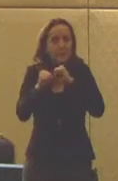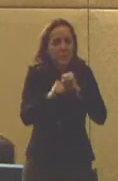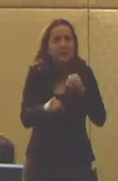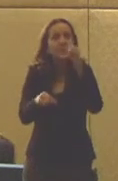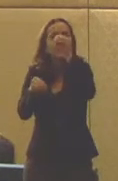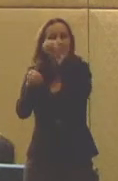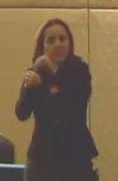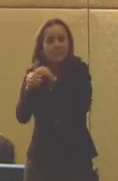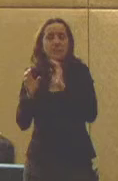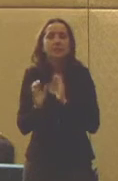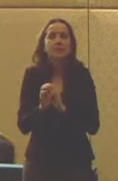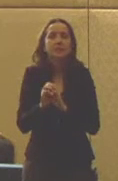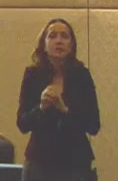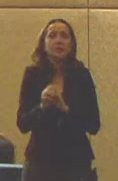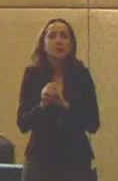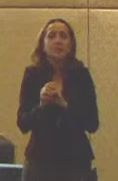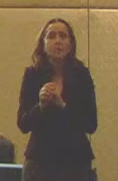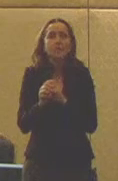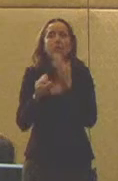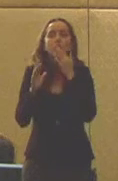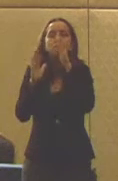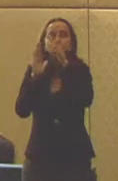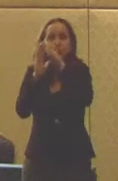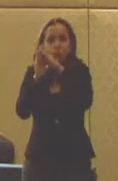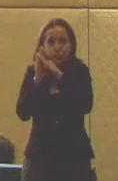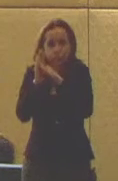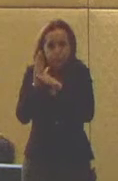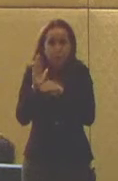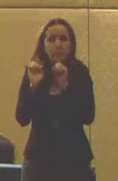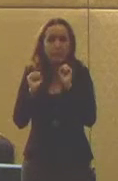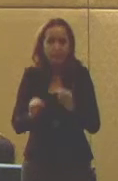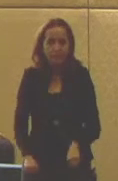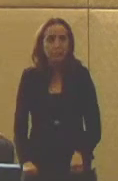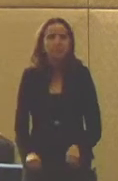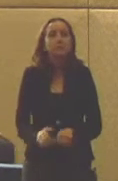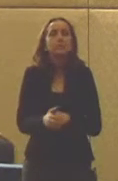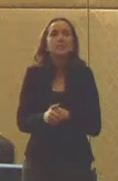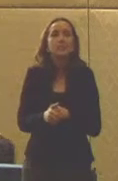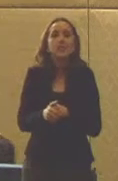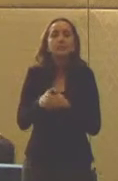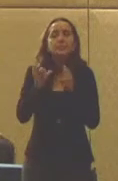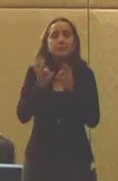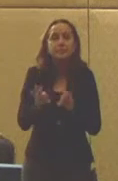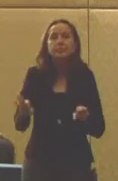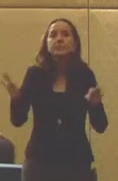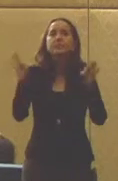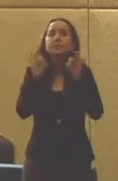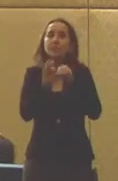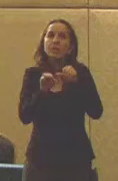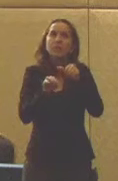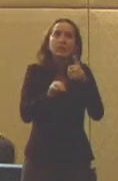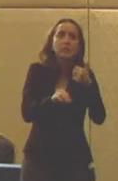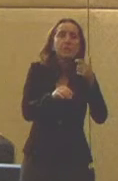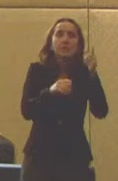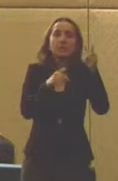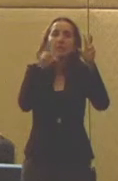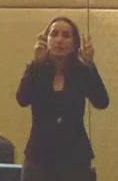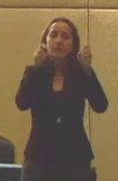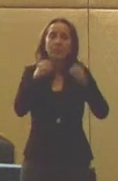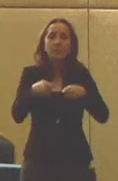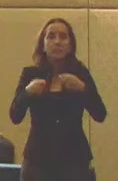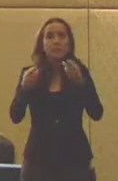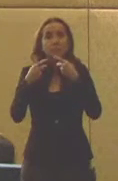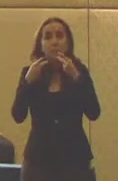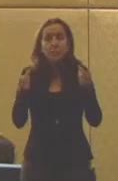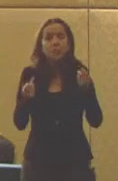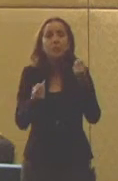de riesgo, ¿no? Y la reducción de riesgo. Eso nos indica que tenemos que penetrar más en otras fases de la inversión pública, fases donde además se